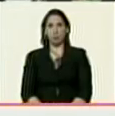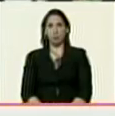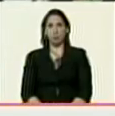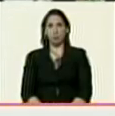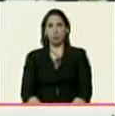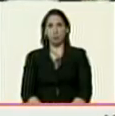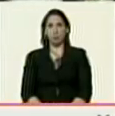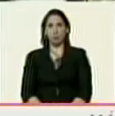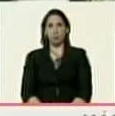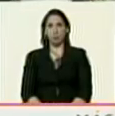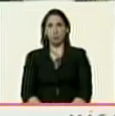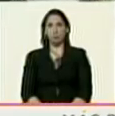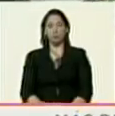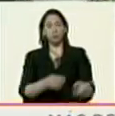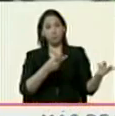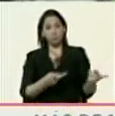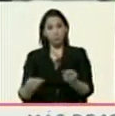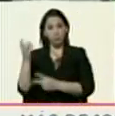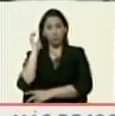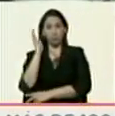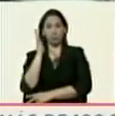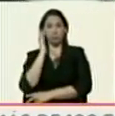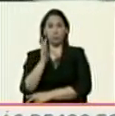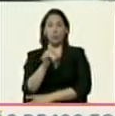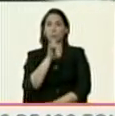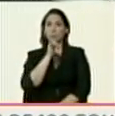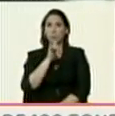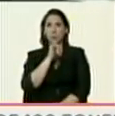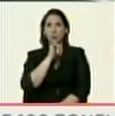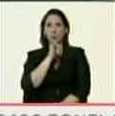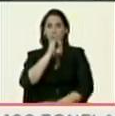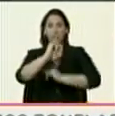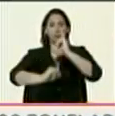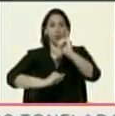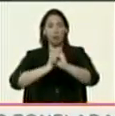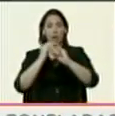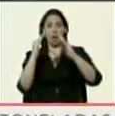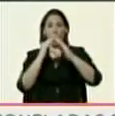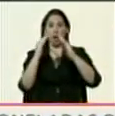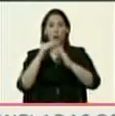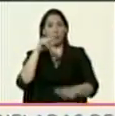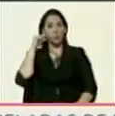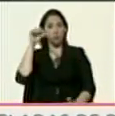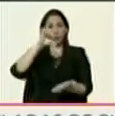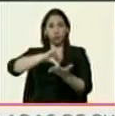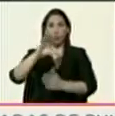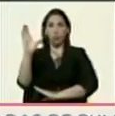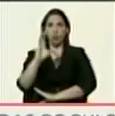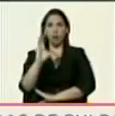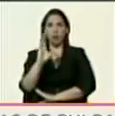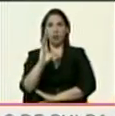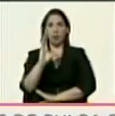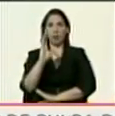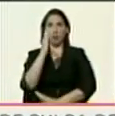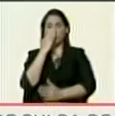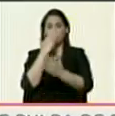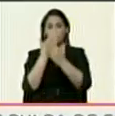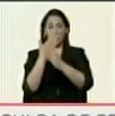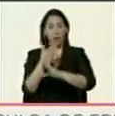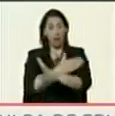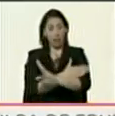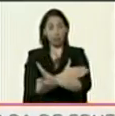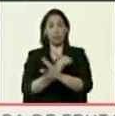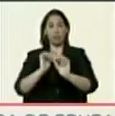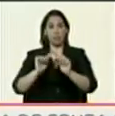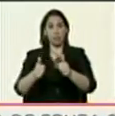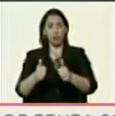bienvenidos a esta conferencia de prensa internacional desde la Casa Amarilla en la ciudad de Caracas. Antes de dar inicio a la ronda